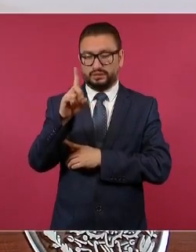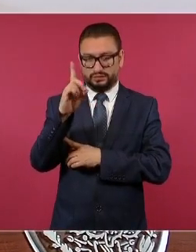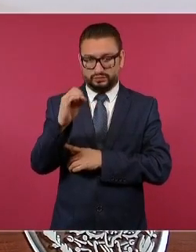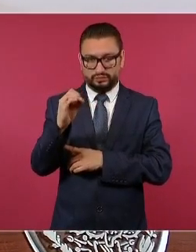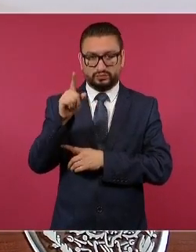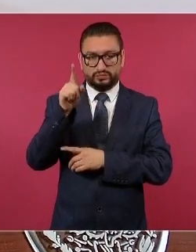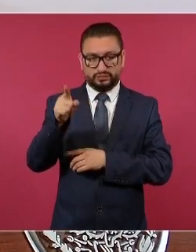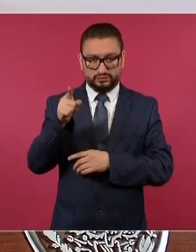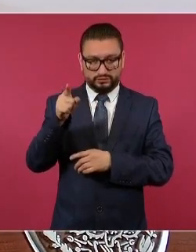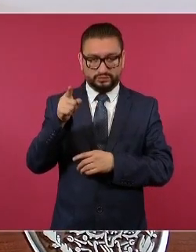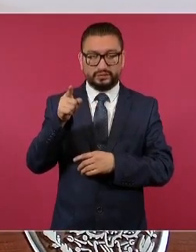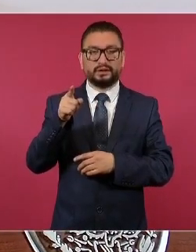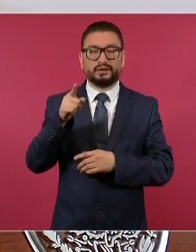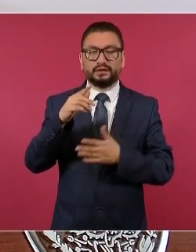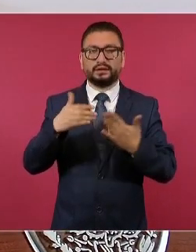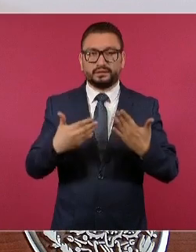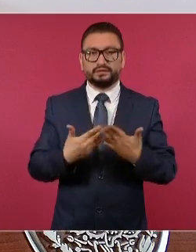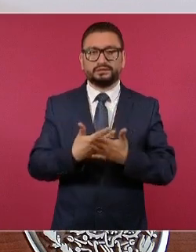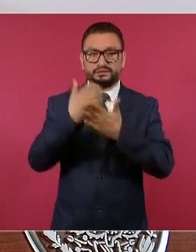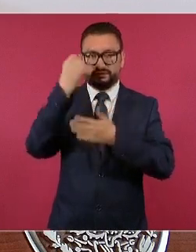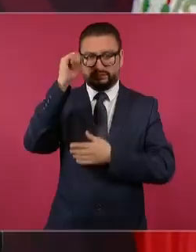que era sinaloense.